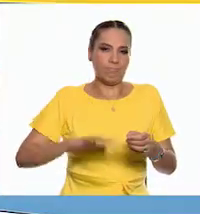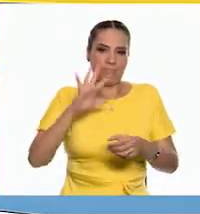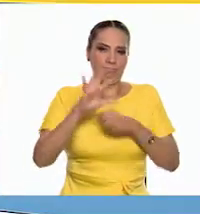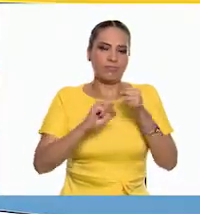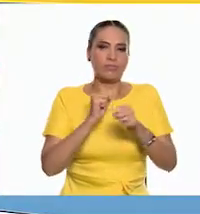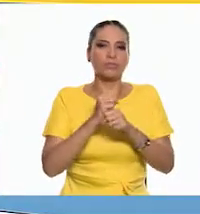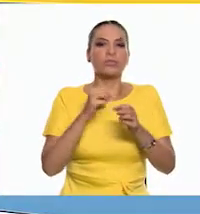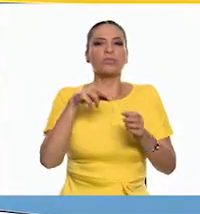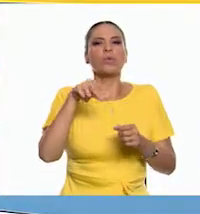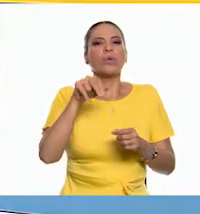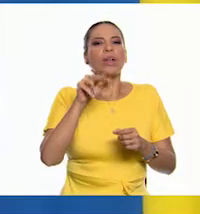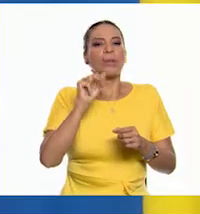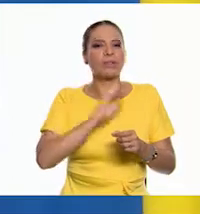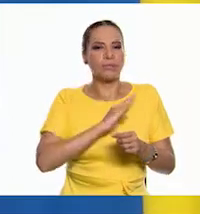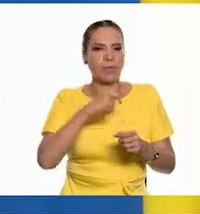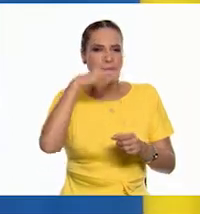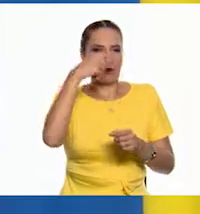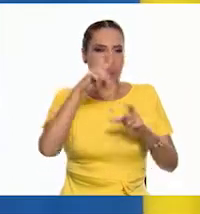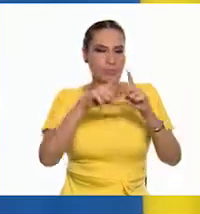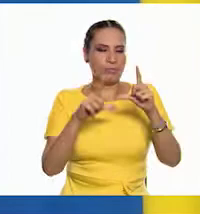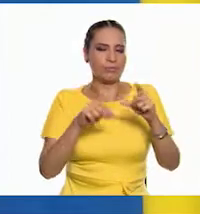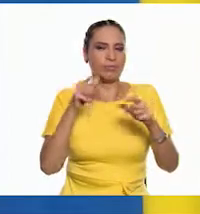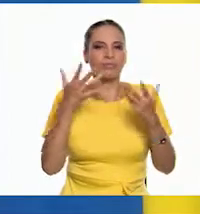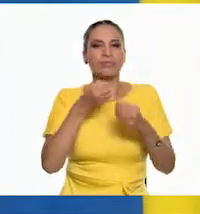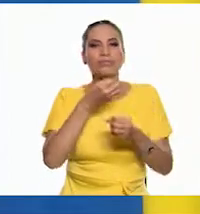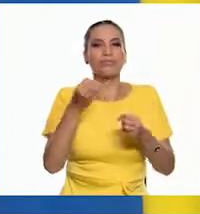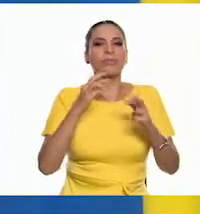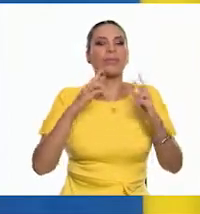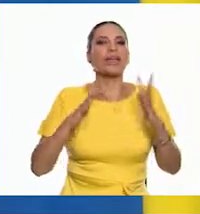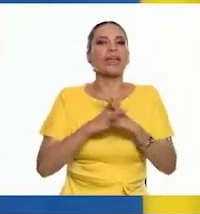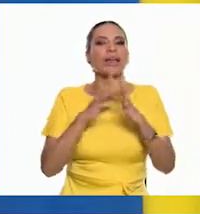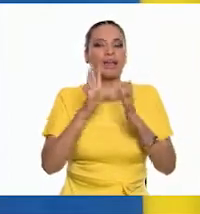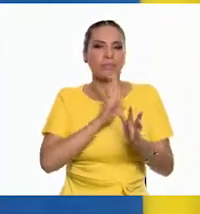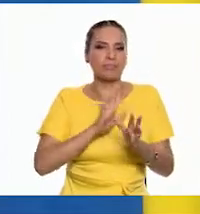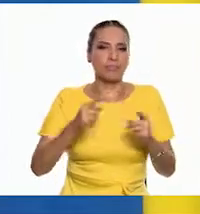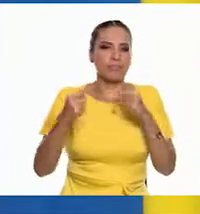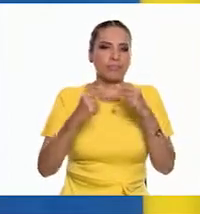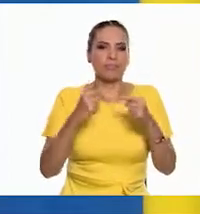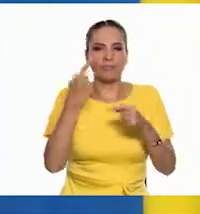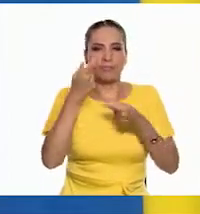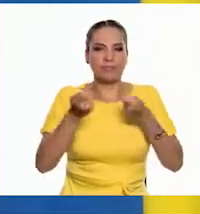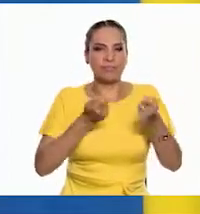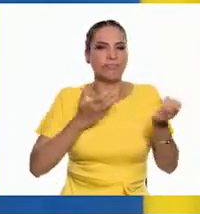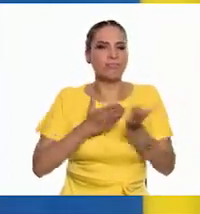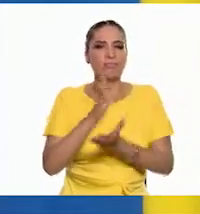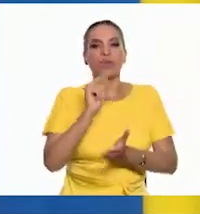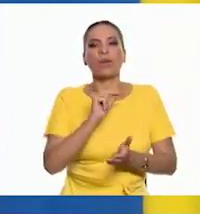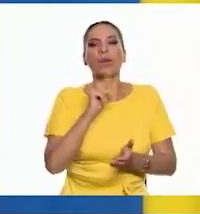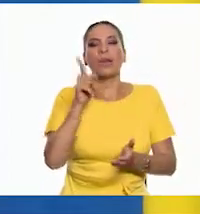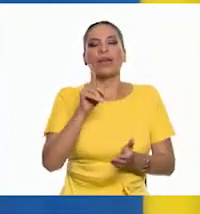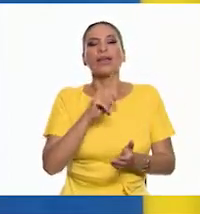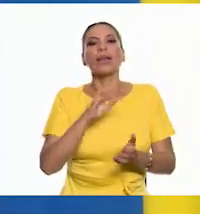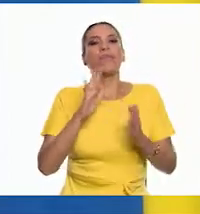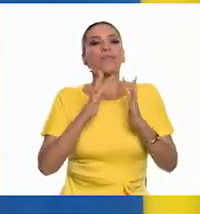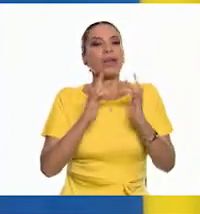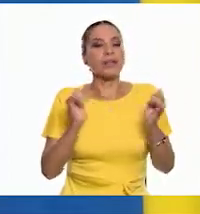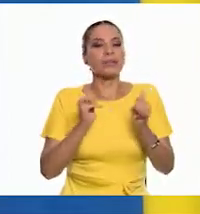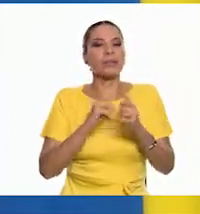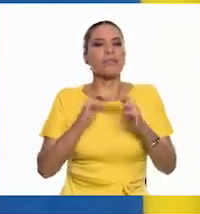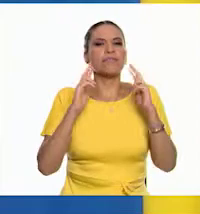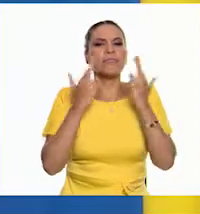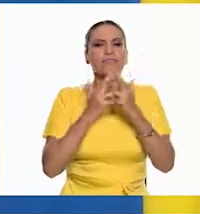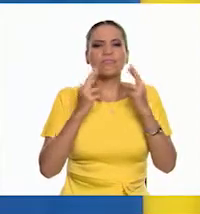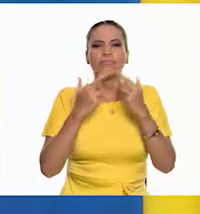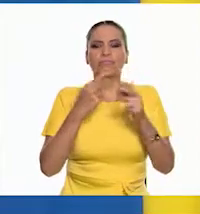la Nueva España, con la finalidad de organizar la guerra de resistencia contra la dominación francesa, se reunieron diversas